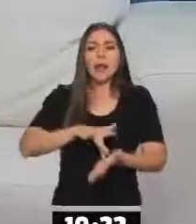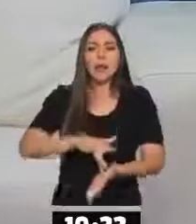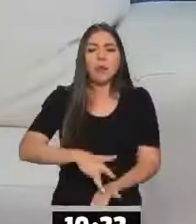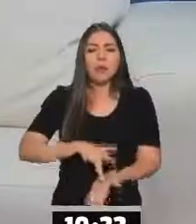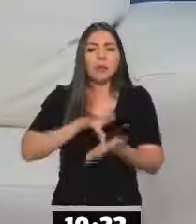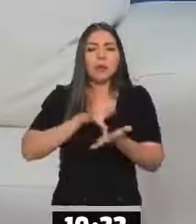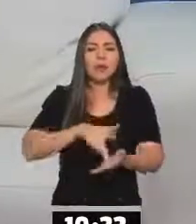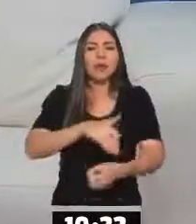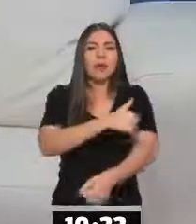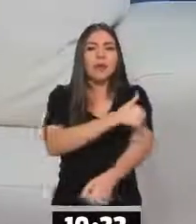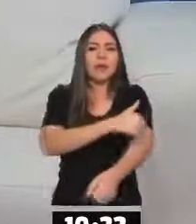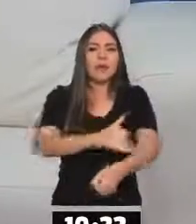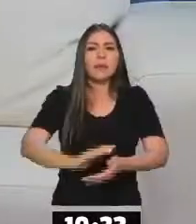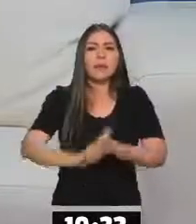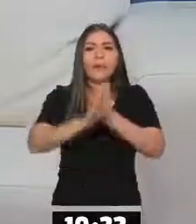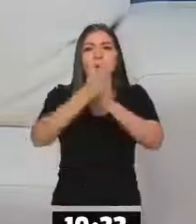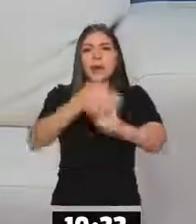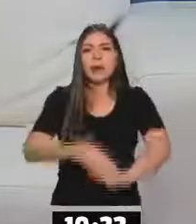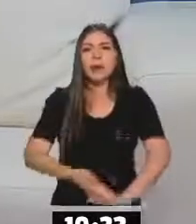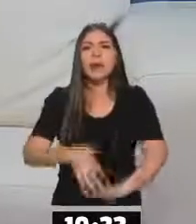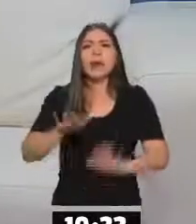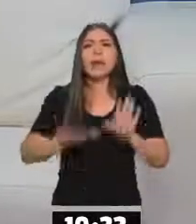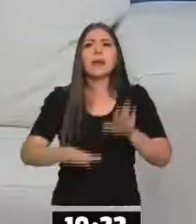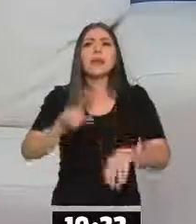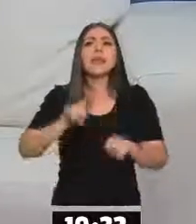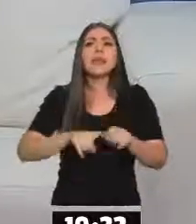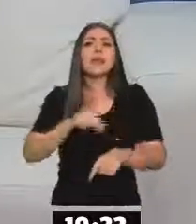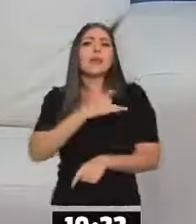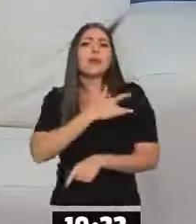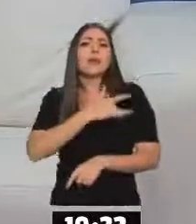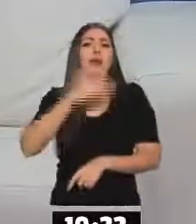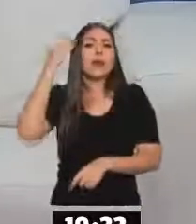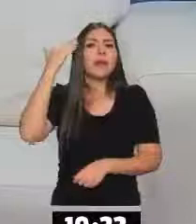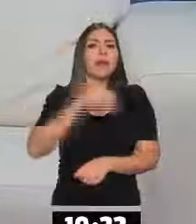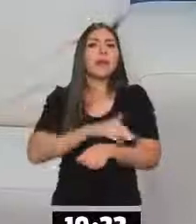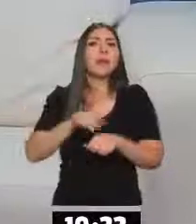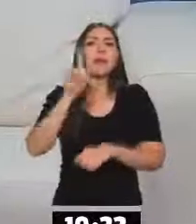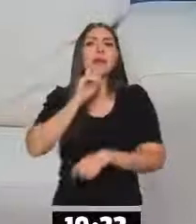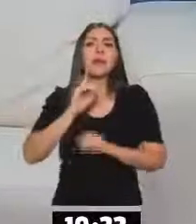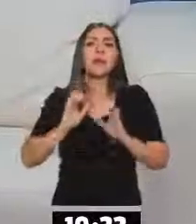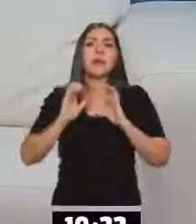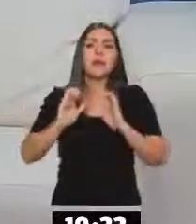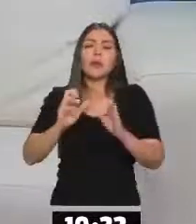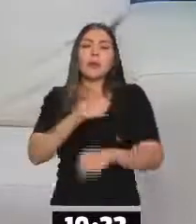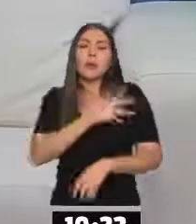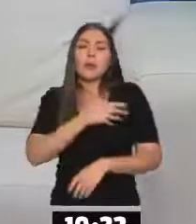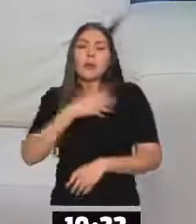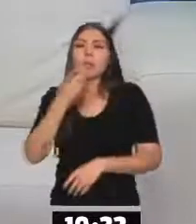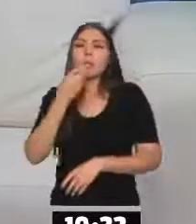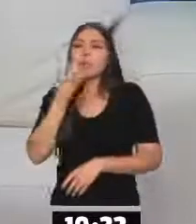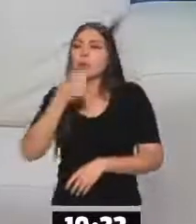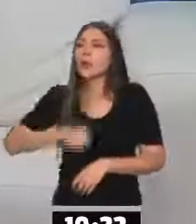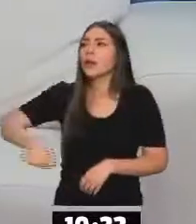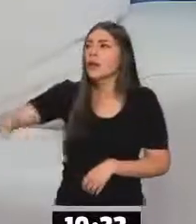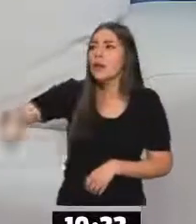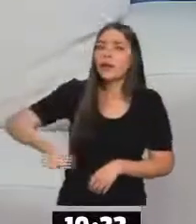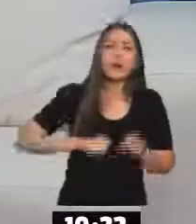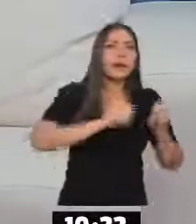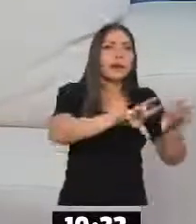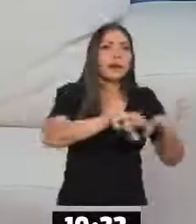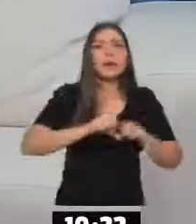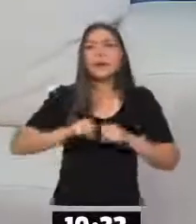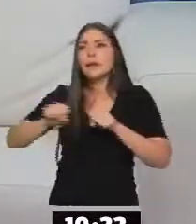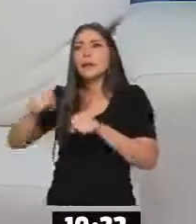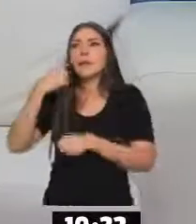es el corazón? Muchas veces en la familia, pues la mujer, claro. Porque la mujer es la que cuida a los hijos, es la que va, los lleva a la escuela y hace y deshace